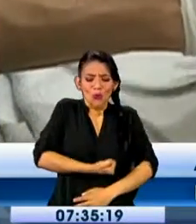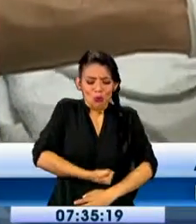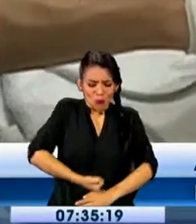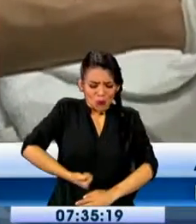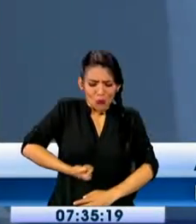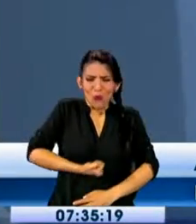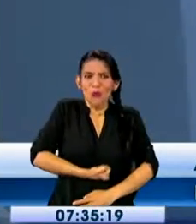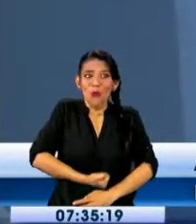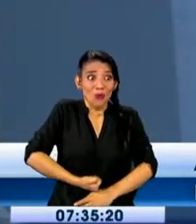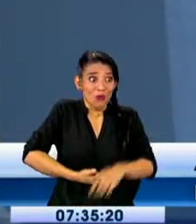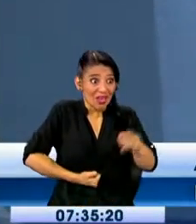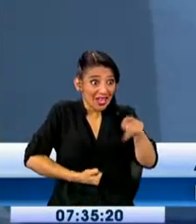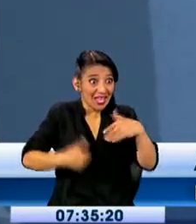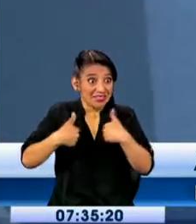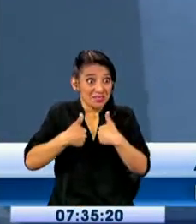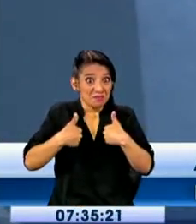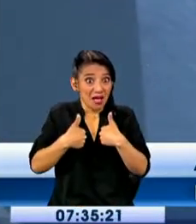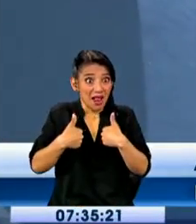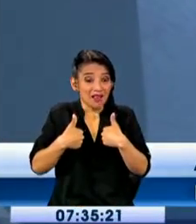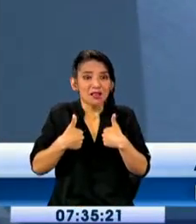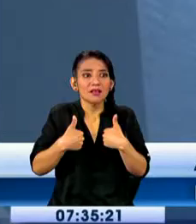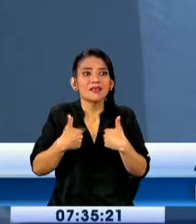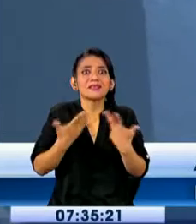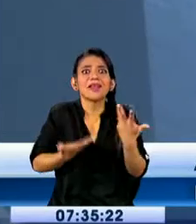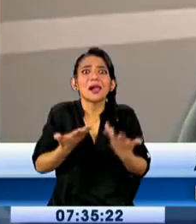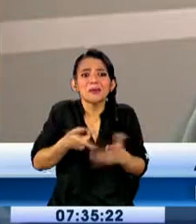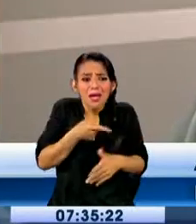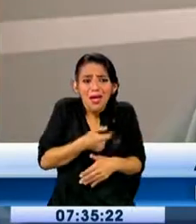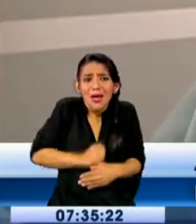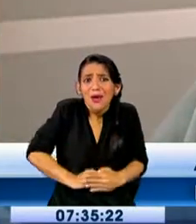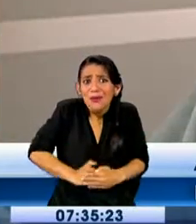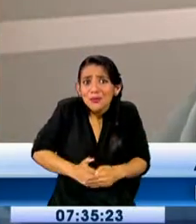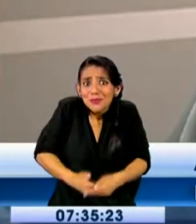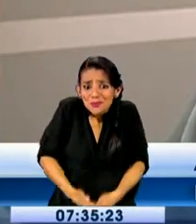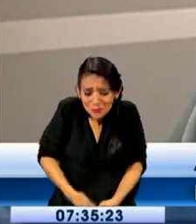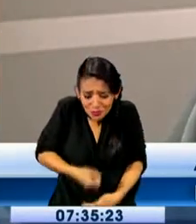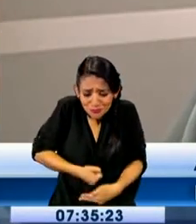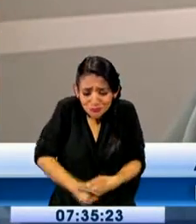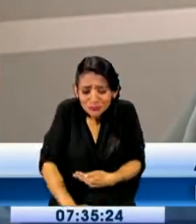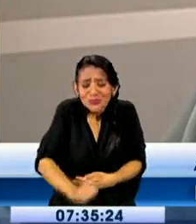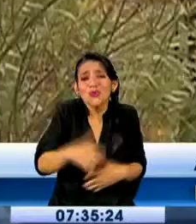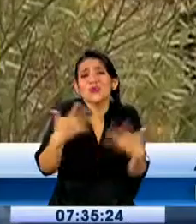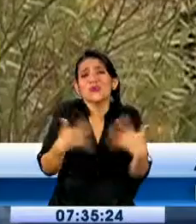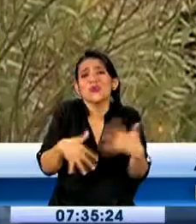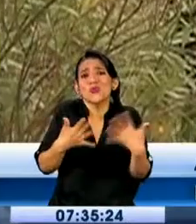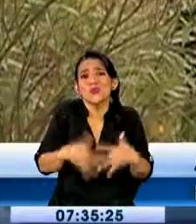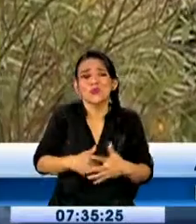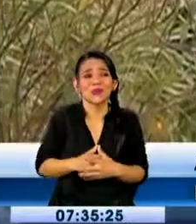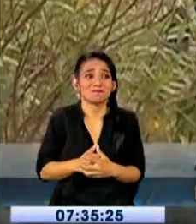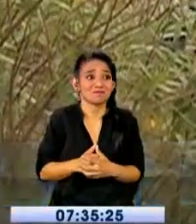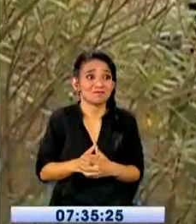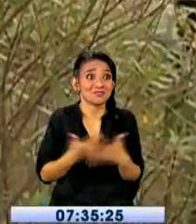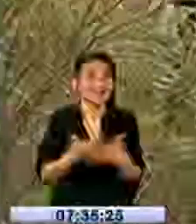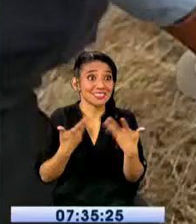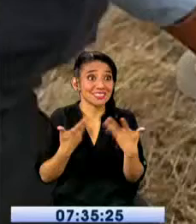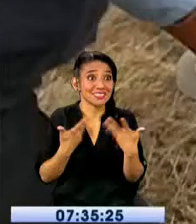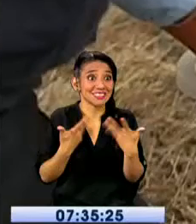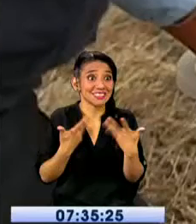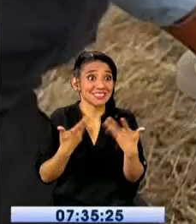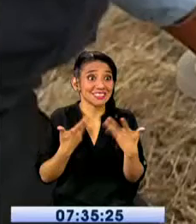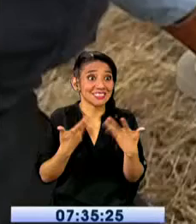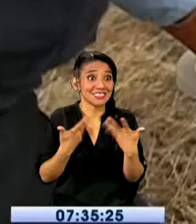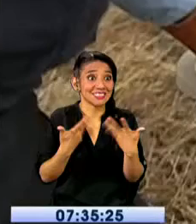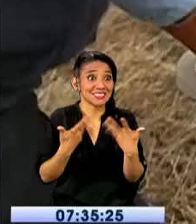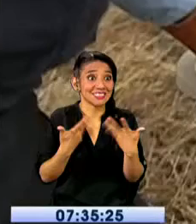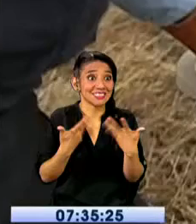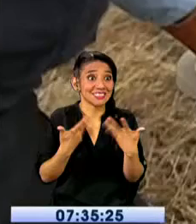Stringer, ahí la posible presencia de un embrión, es decir, que es una hembra gestante. Una vez tratada, fue liberada en un lugar